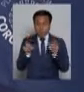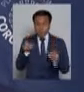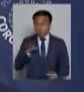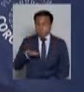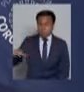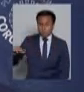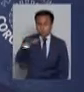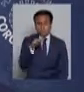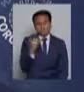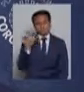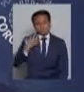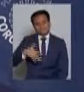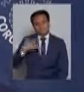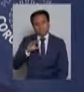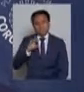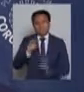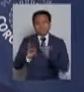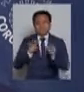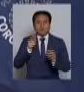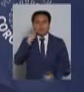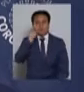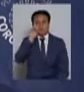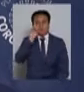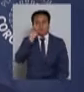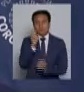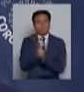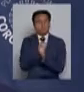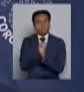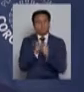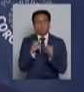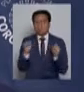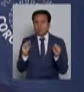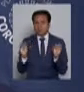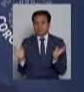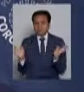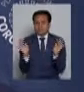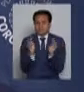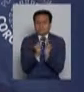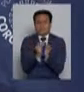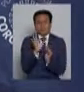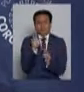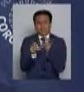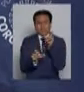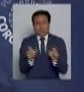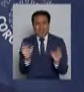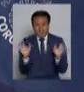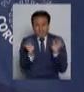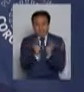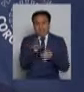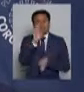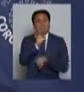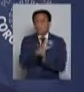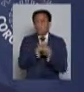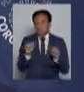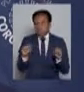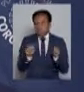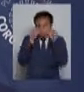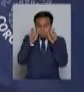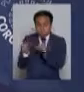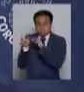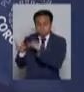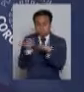Es imperioso que se recuerde que no puede haber agrupaciones de más de 50 personas. Esto va a ser